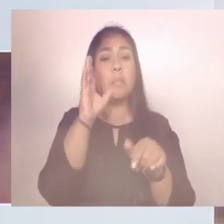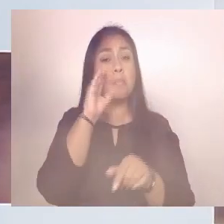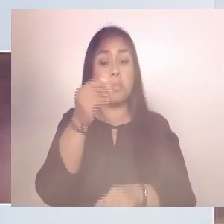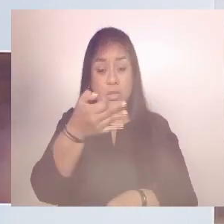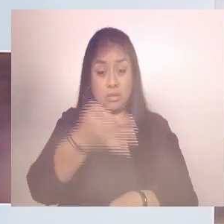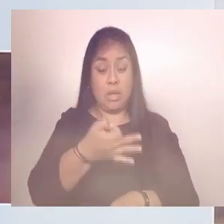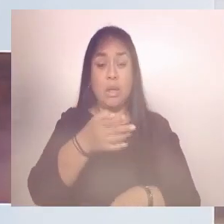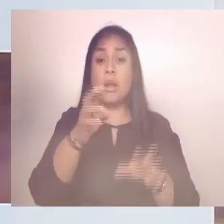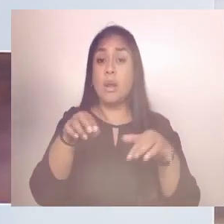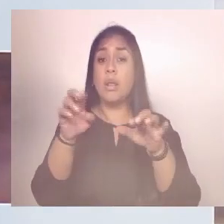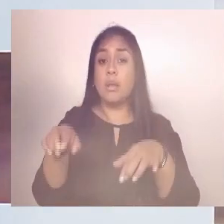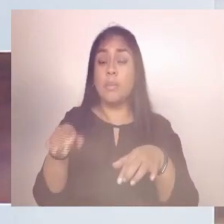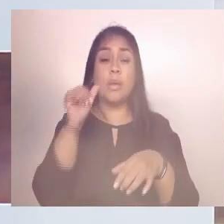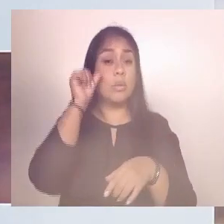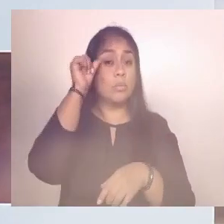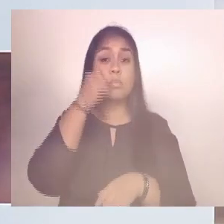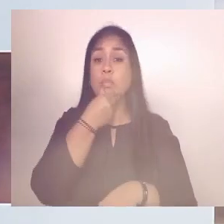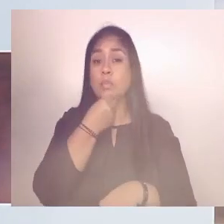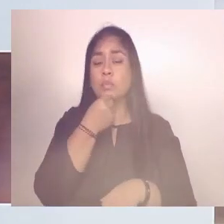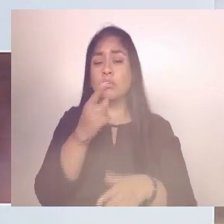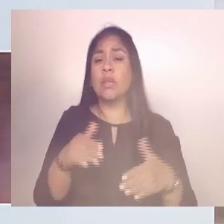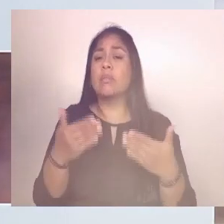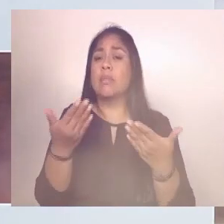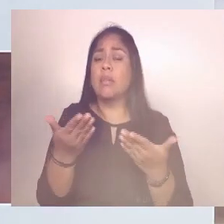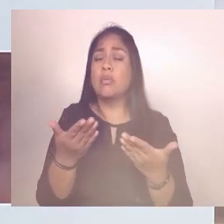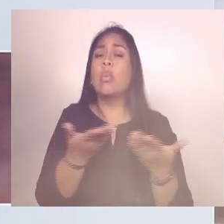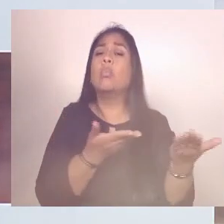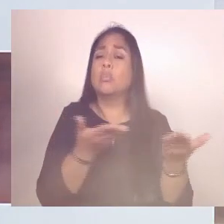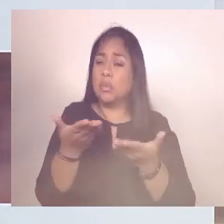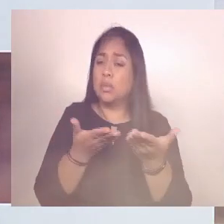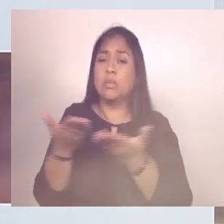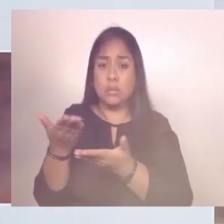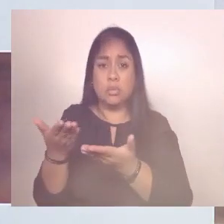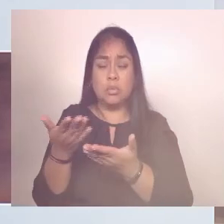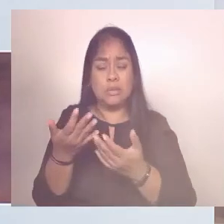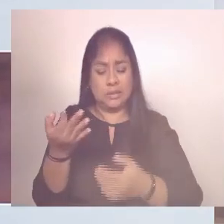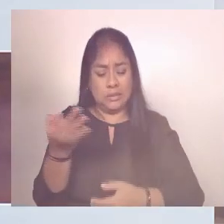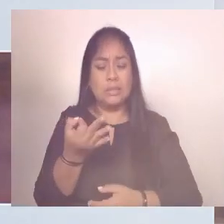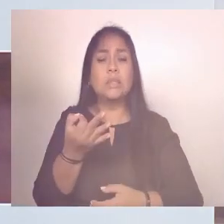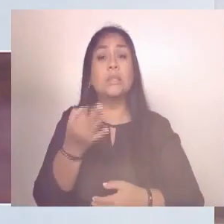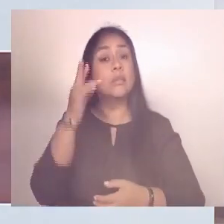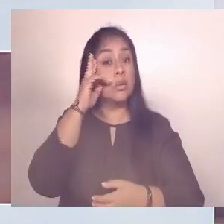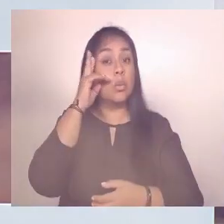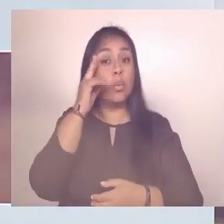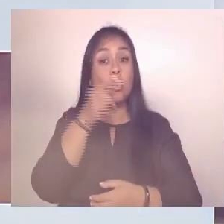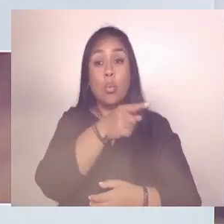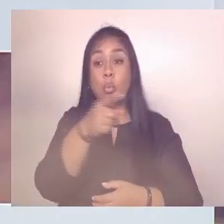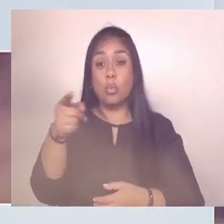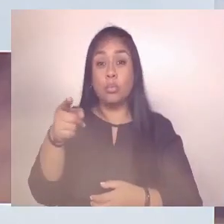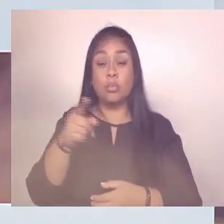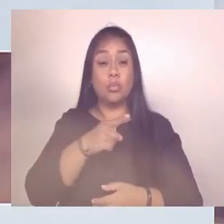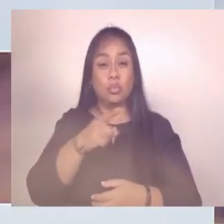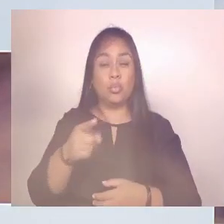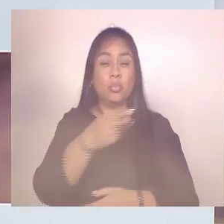las personas adultas mayores brindándoles una atención de calidad. Recuérdense que ustedes son de